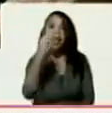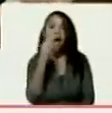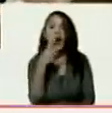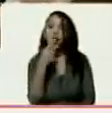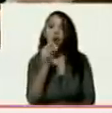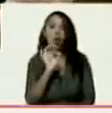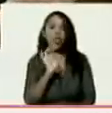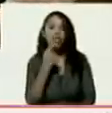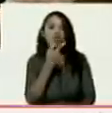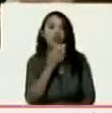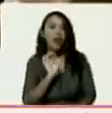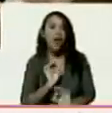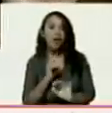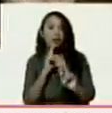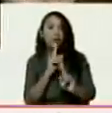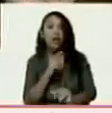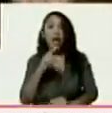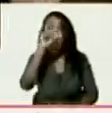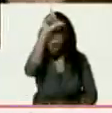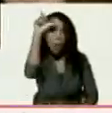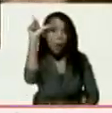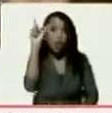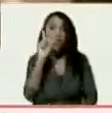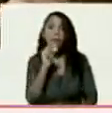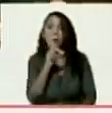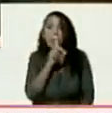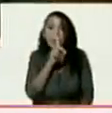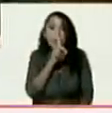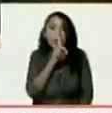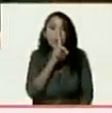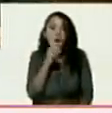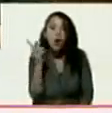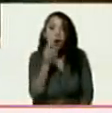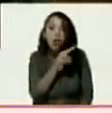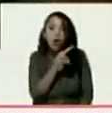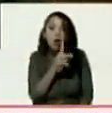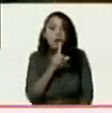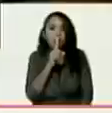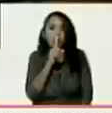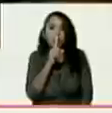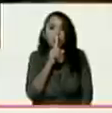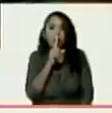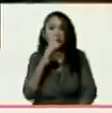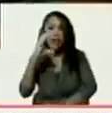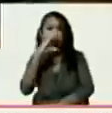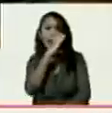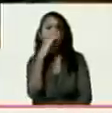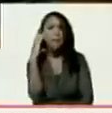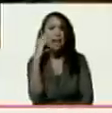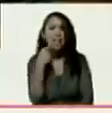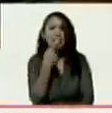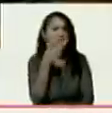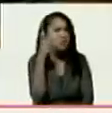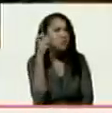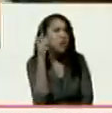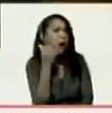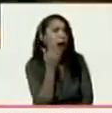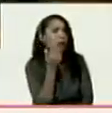Leopoldo López no ha dicho nada, tan locuaz que es él. Capriles, ¿alguien escuchaba a Capriles hablar?